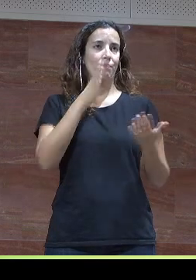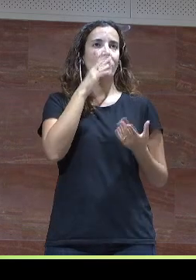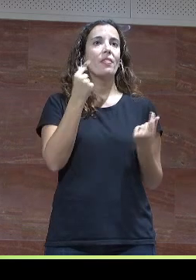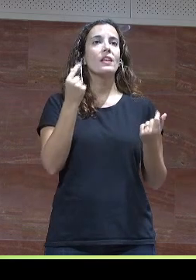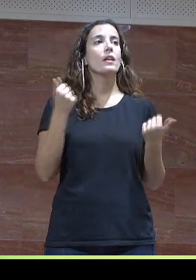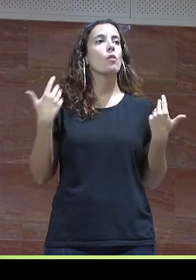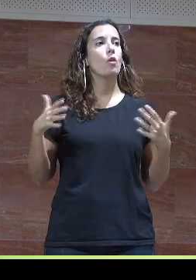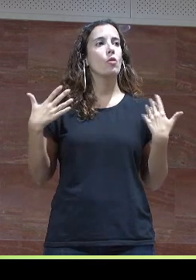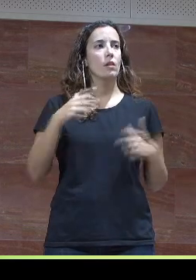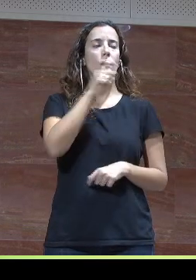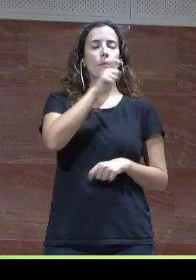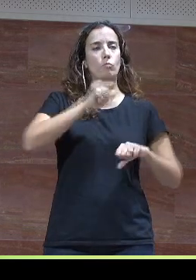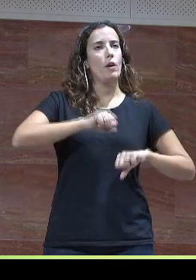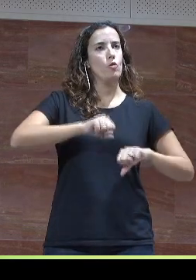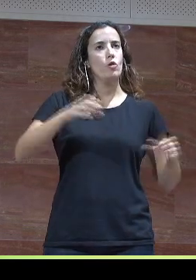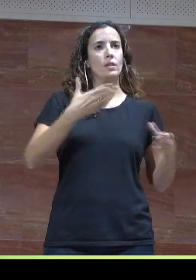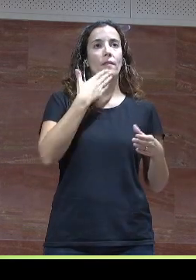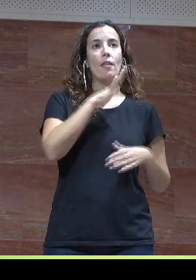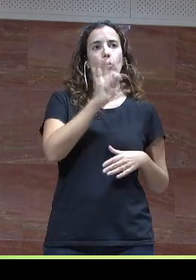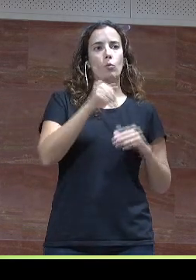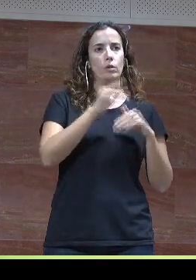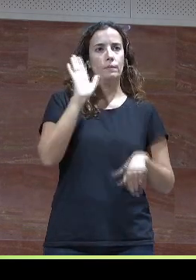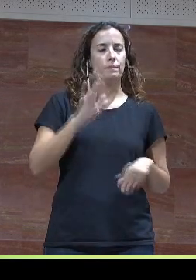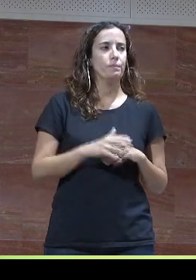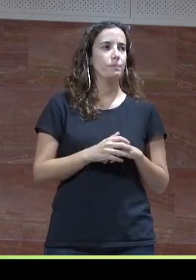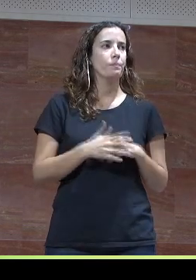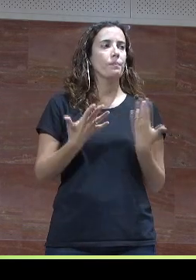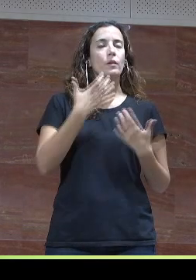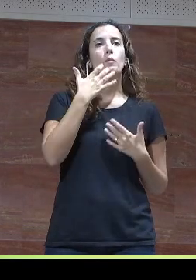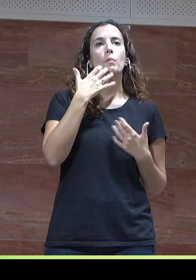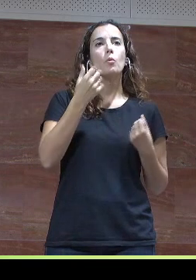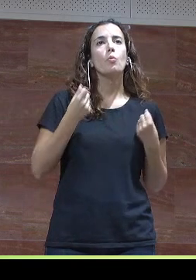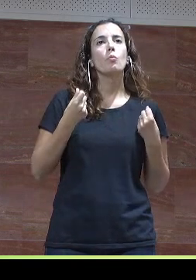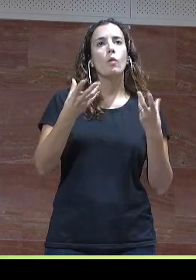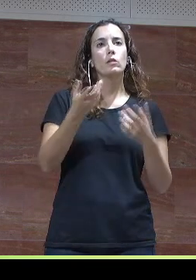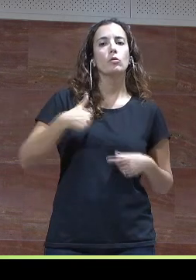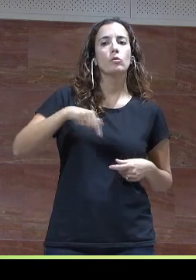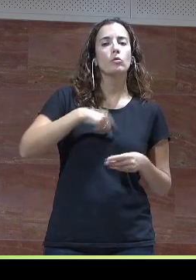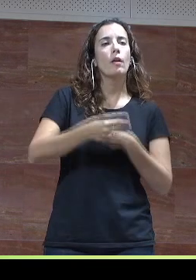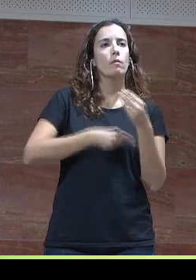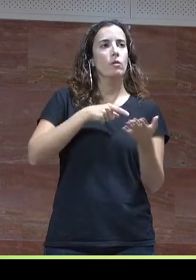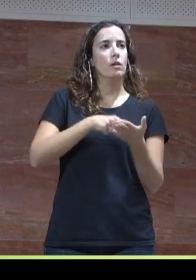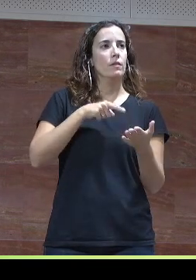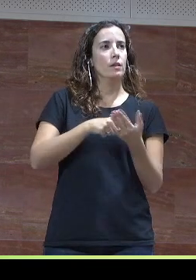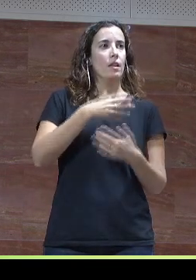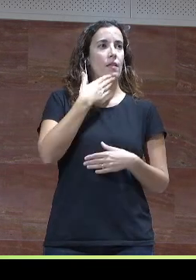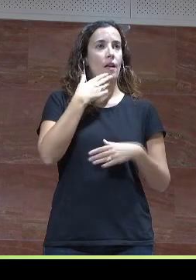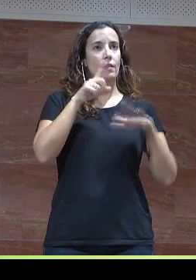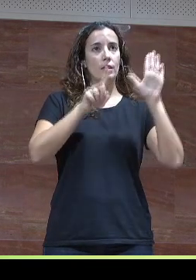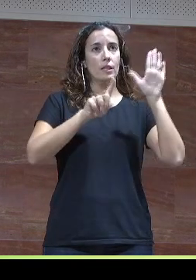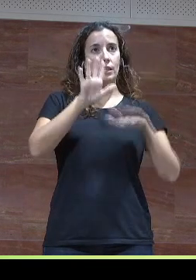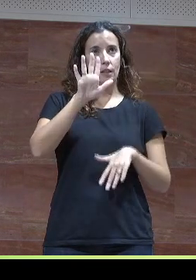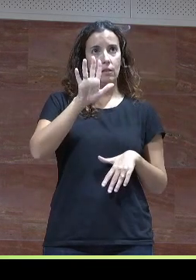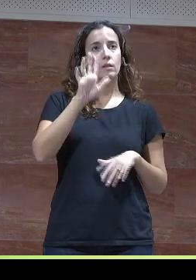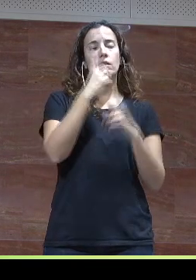ese segmento ahí de partir de los 50 años. Pero, por ejemplo, ¿cuántos de nosotros estamos reivindicando que a partir de los 65 años,